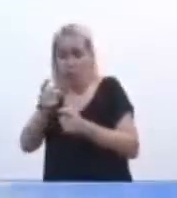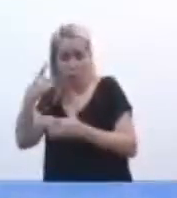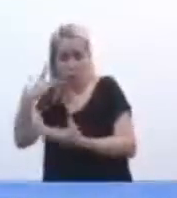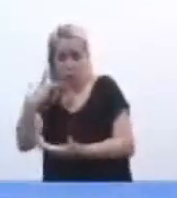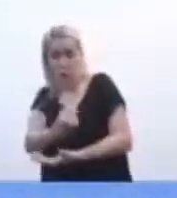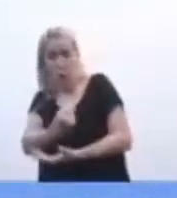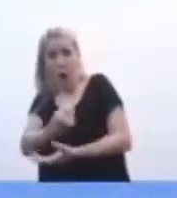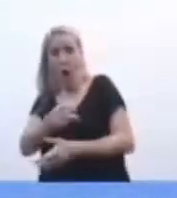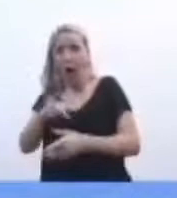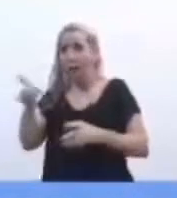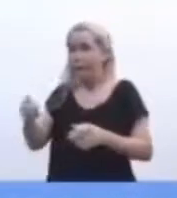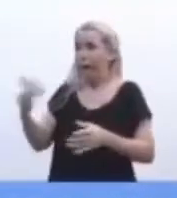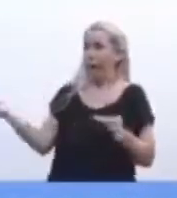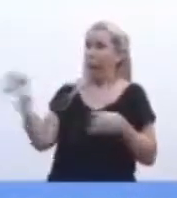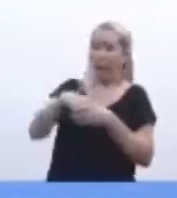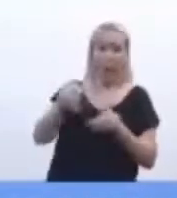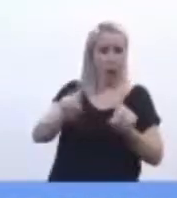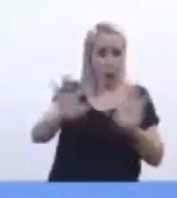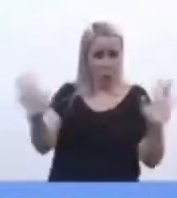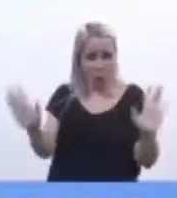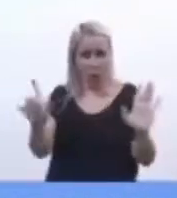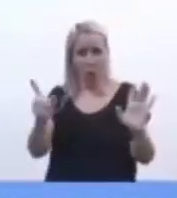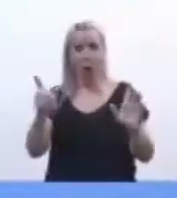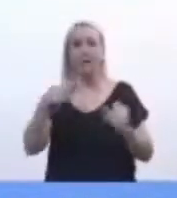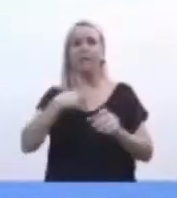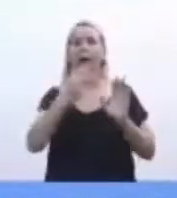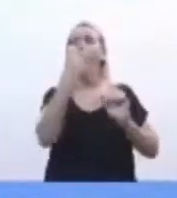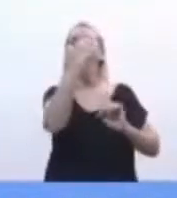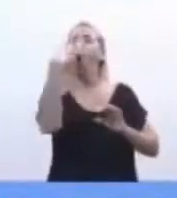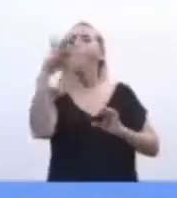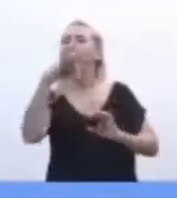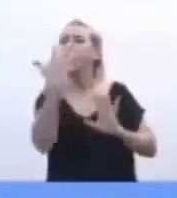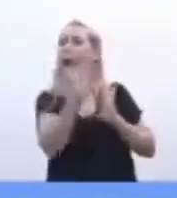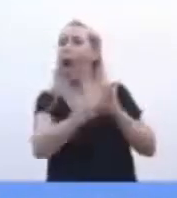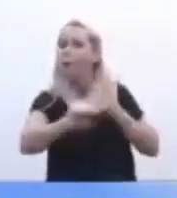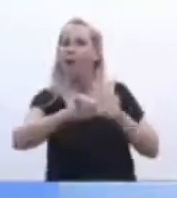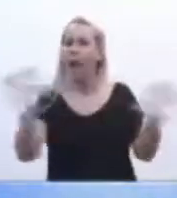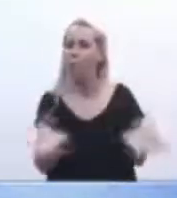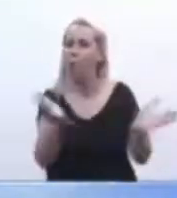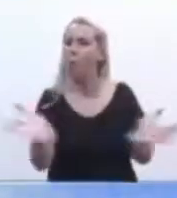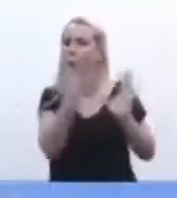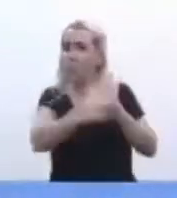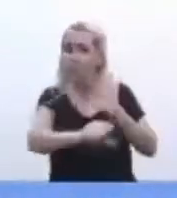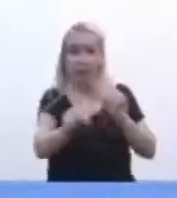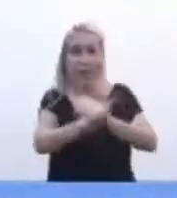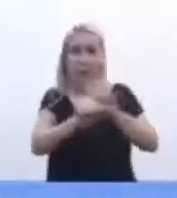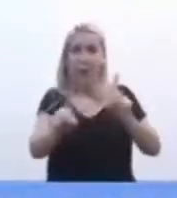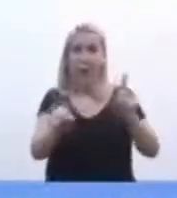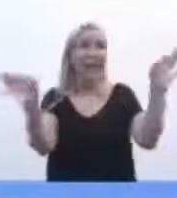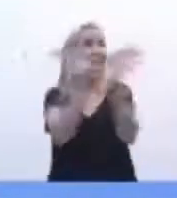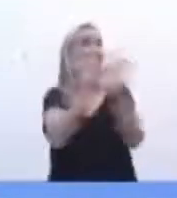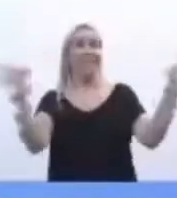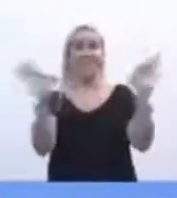no obliga a abortar y tampoco promueve el aborto nadie quiere abortar